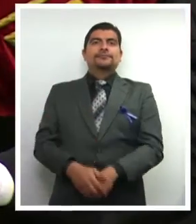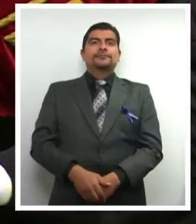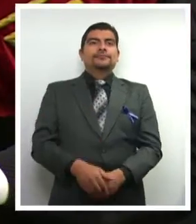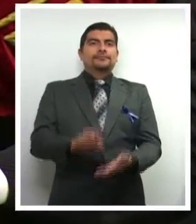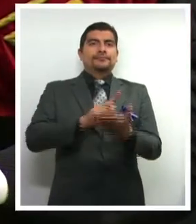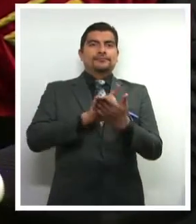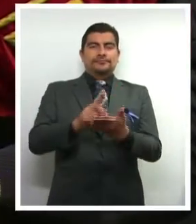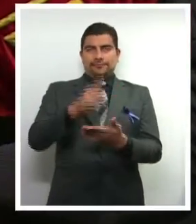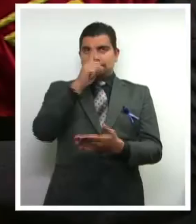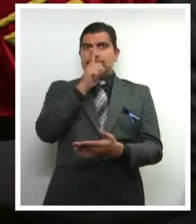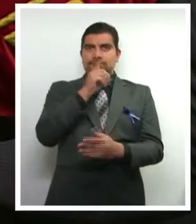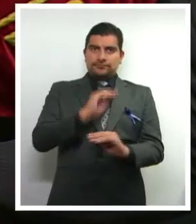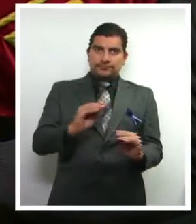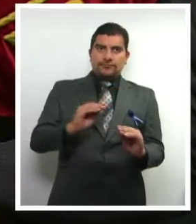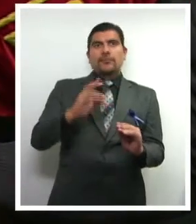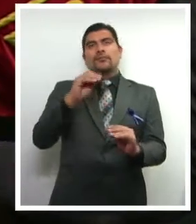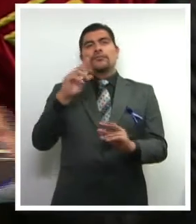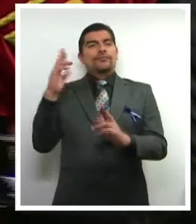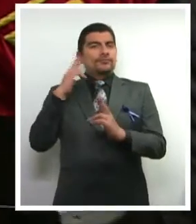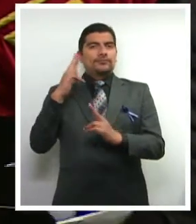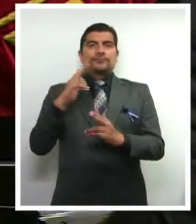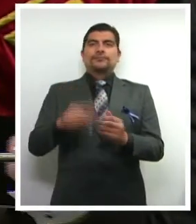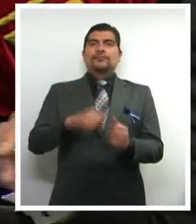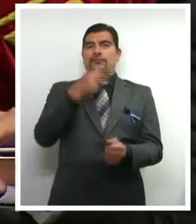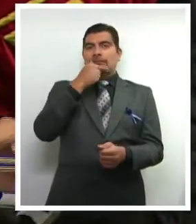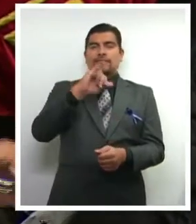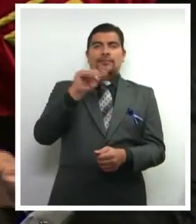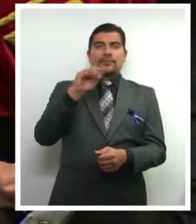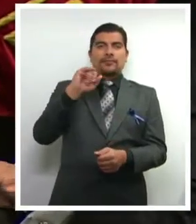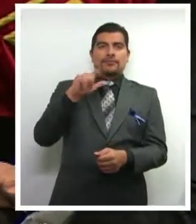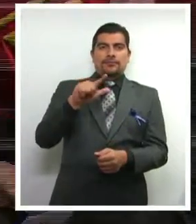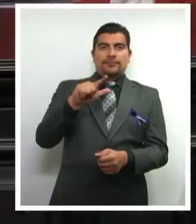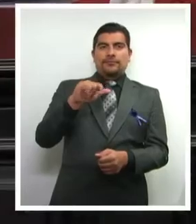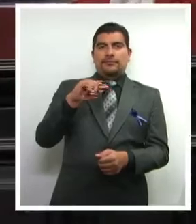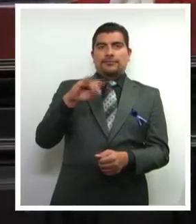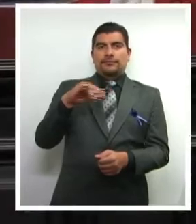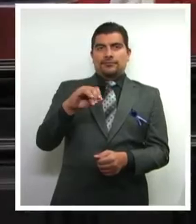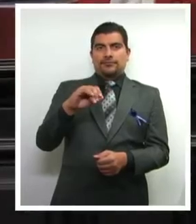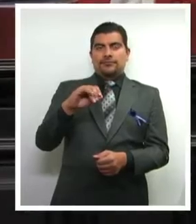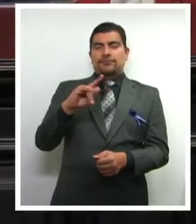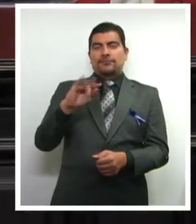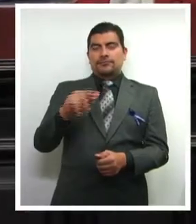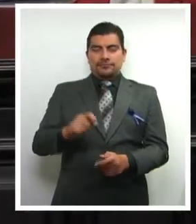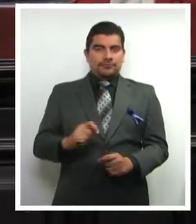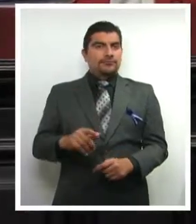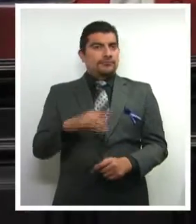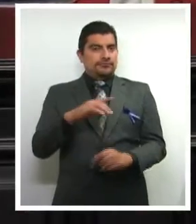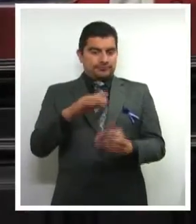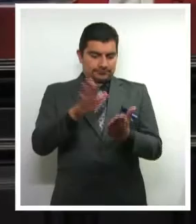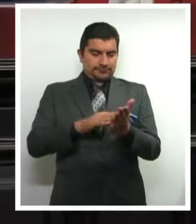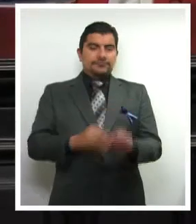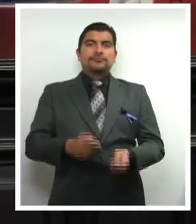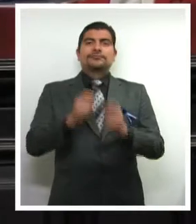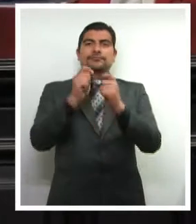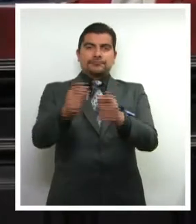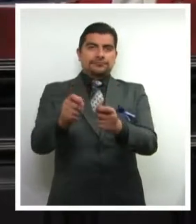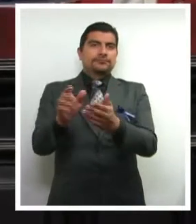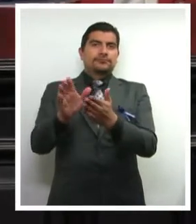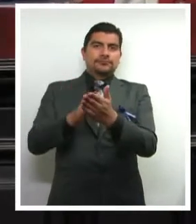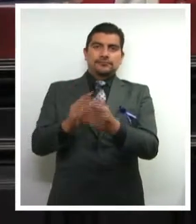al silencio y el ruido, Juan Manuel del Río Contreras. Túrnese a la Comisión de Carta de